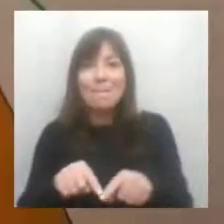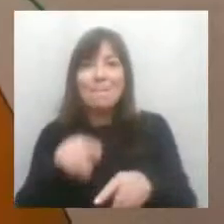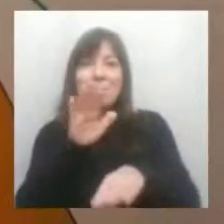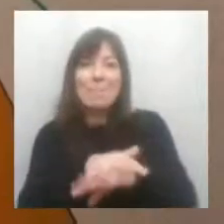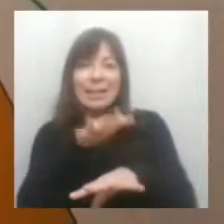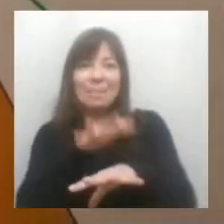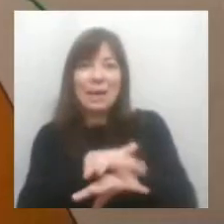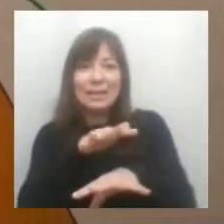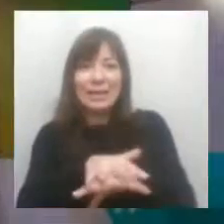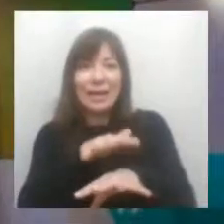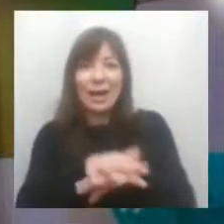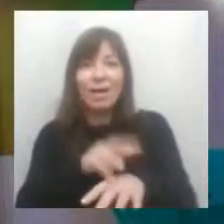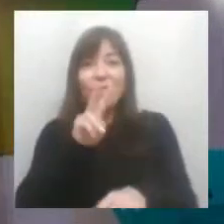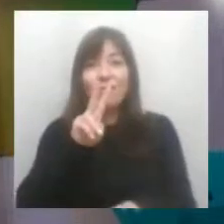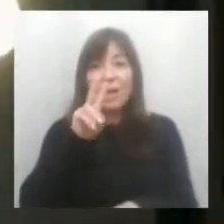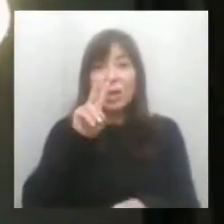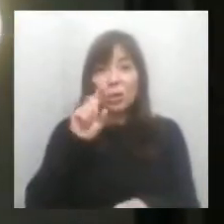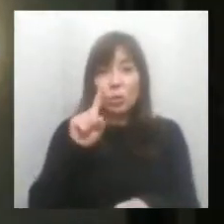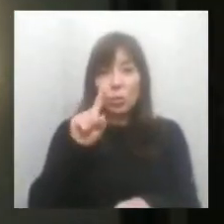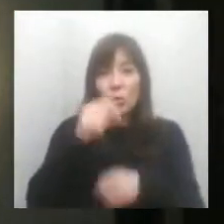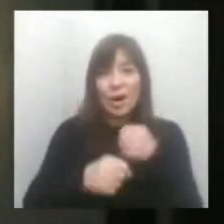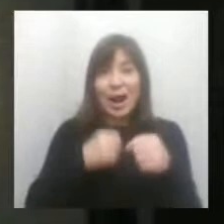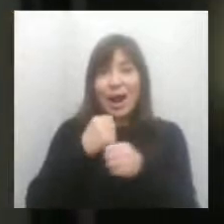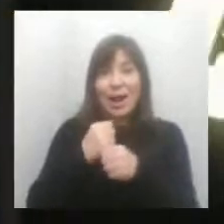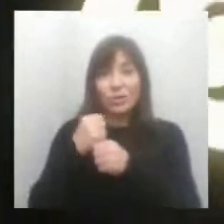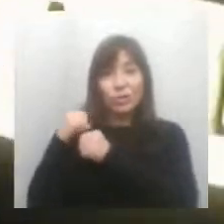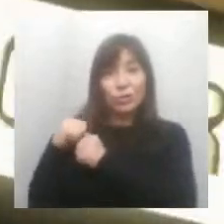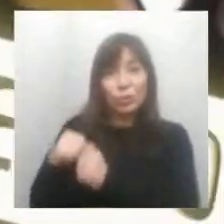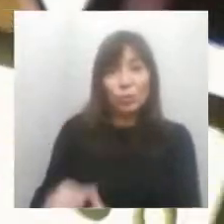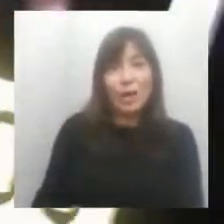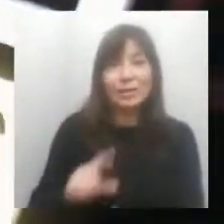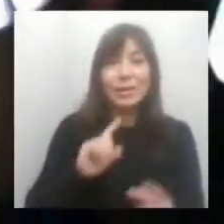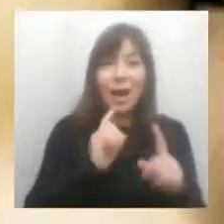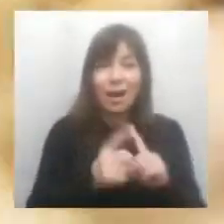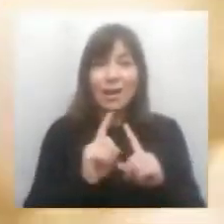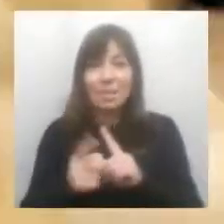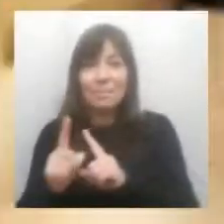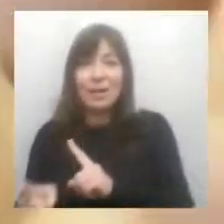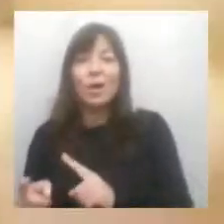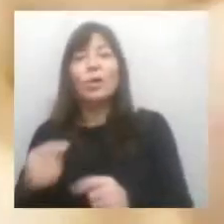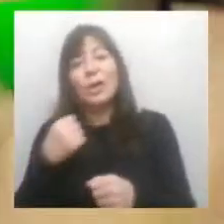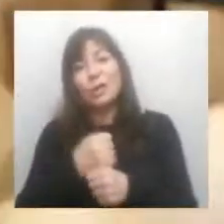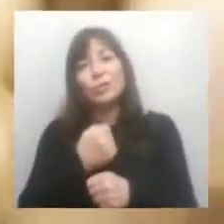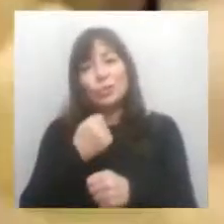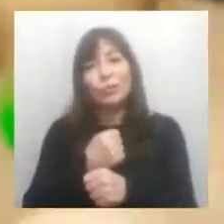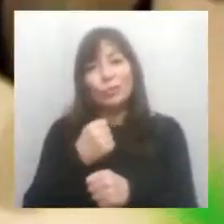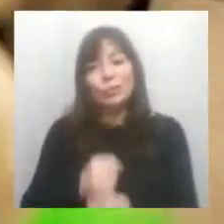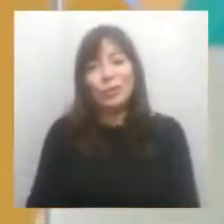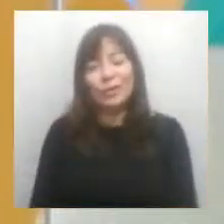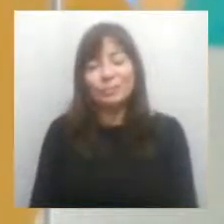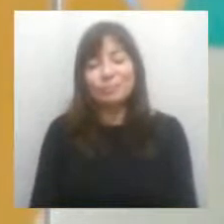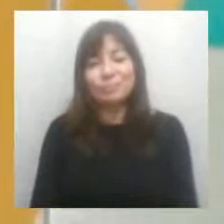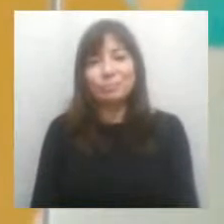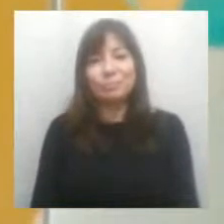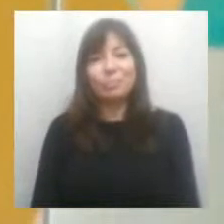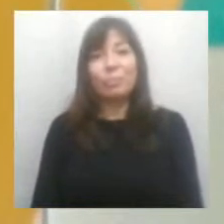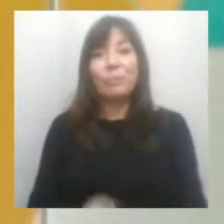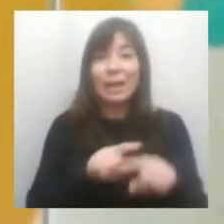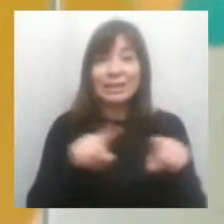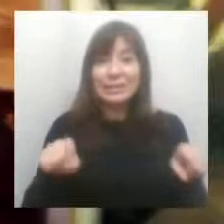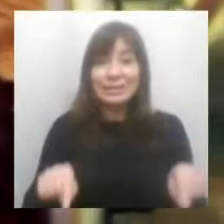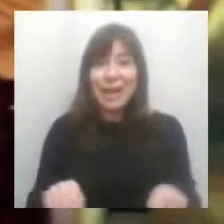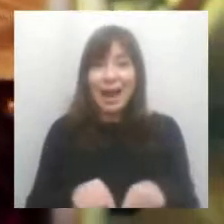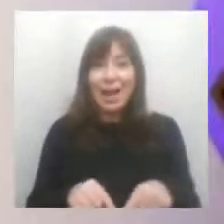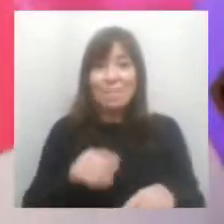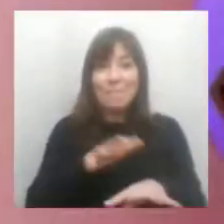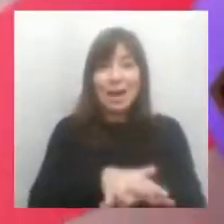largo de estos 21 años ha cambiado y va a seguir haciéndolo porque es su función. Y tenemos esta sala matemática que cumple con el